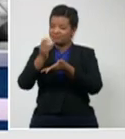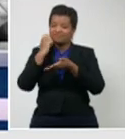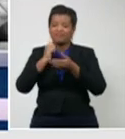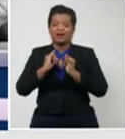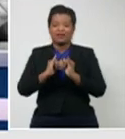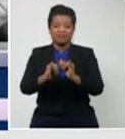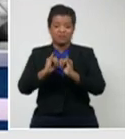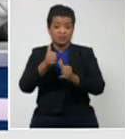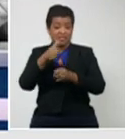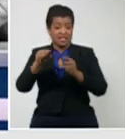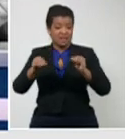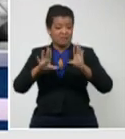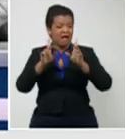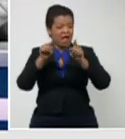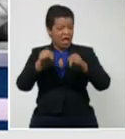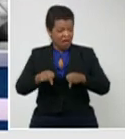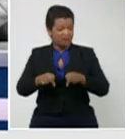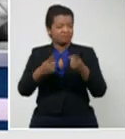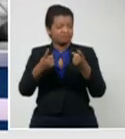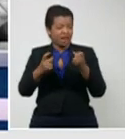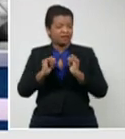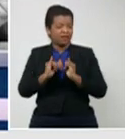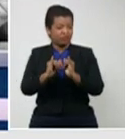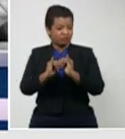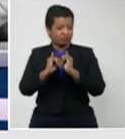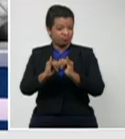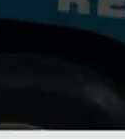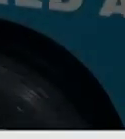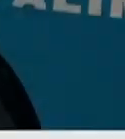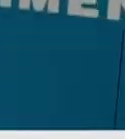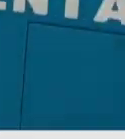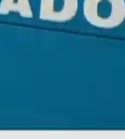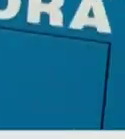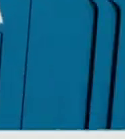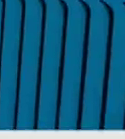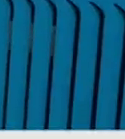porque aún tenemos más informaciones que compartir.